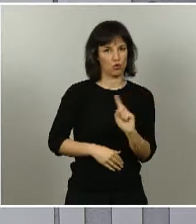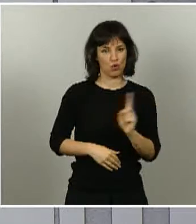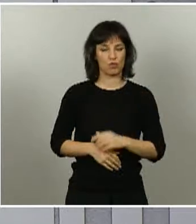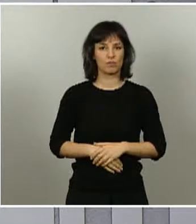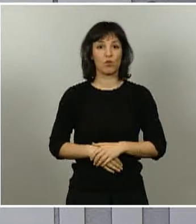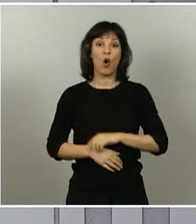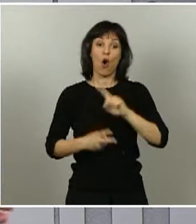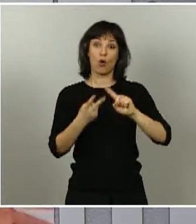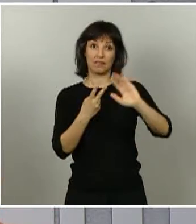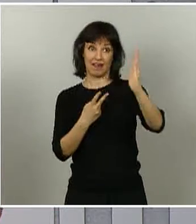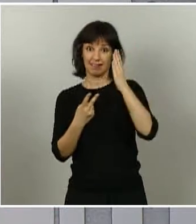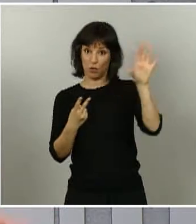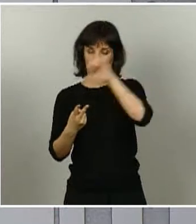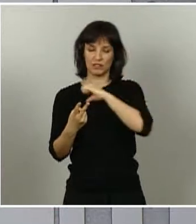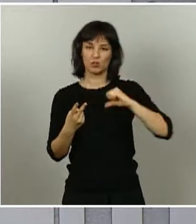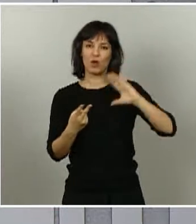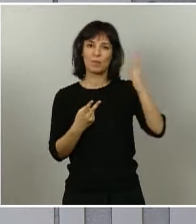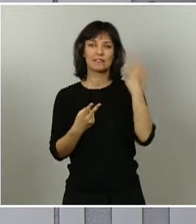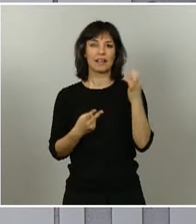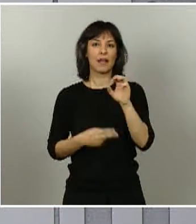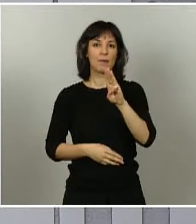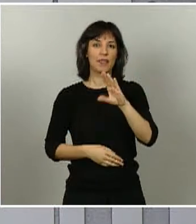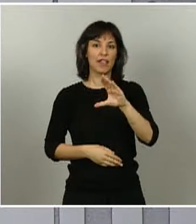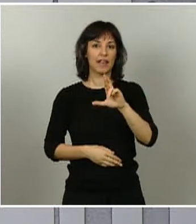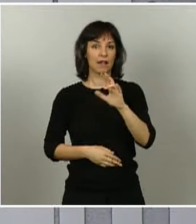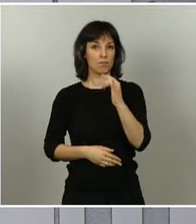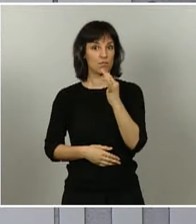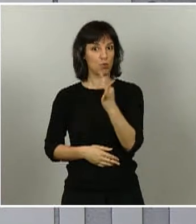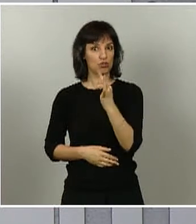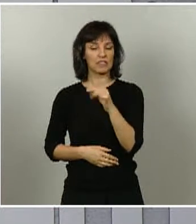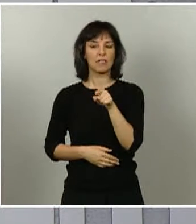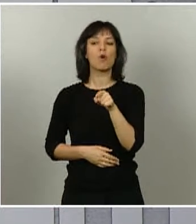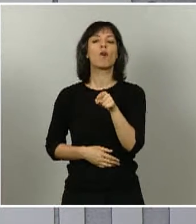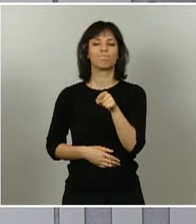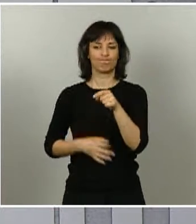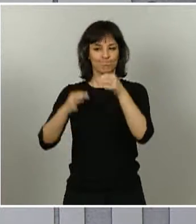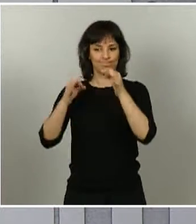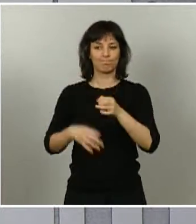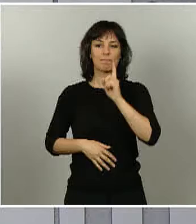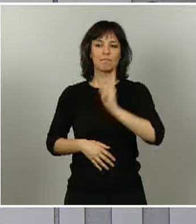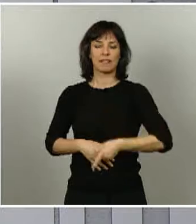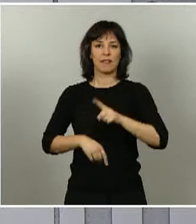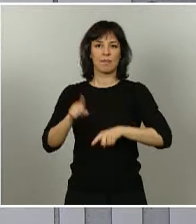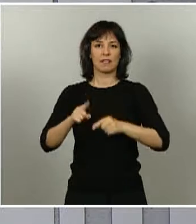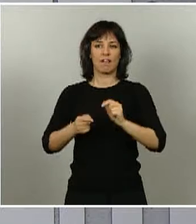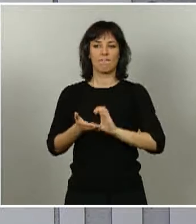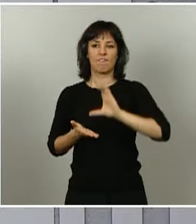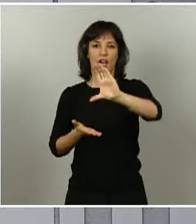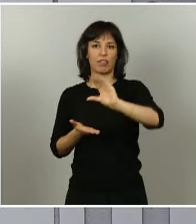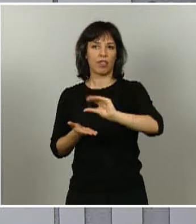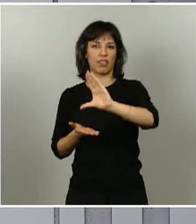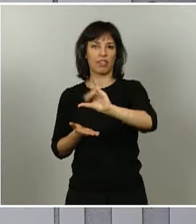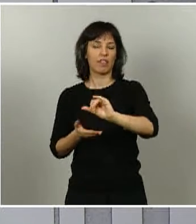vez de que sean solo los PCR positivos los que marquen una parte de la distribución de fondos, se pueda utilizar en la totalidad de